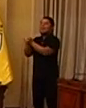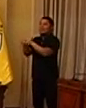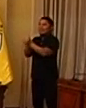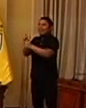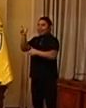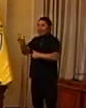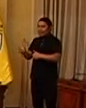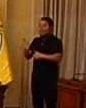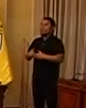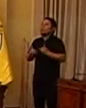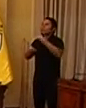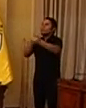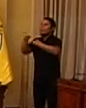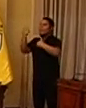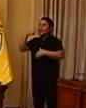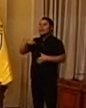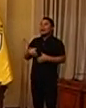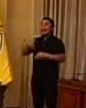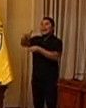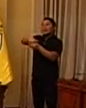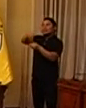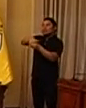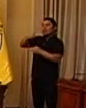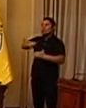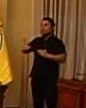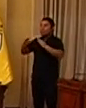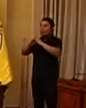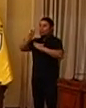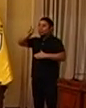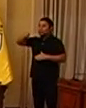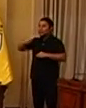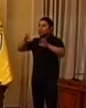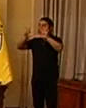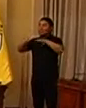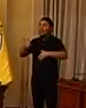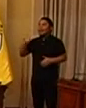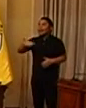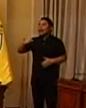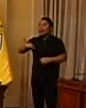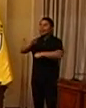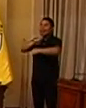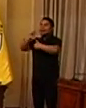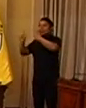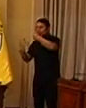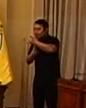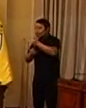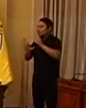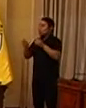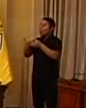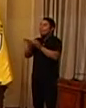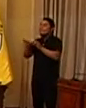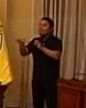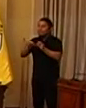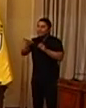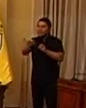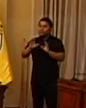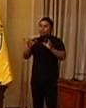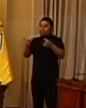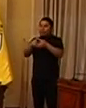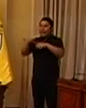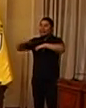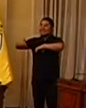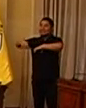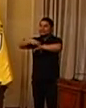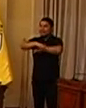del proceso para las elecciones municipales 2018 de alcaldes y regidores de los consejos provinciales y consejos distritales